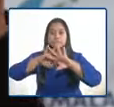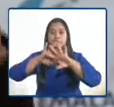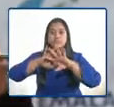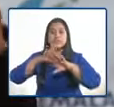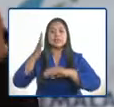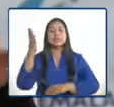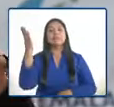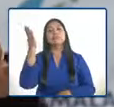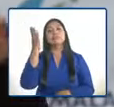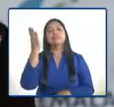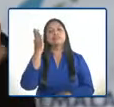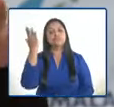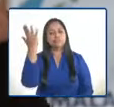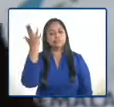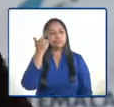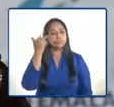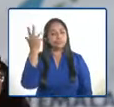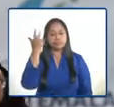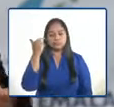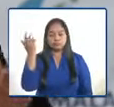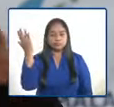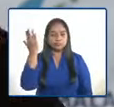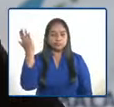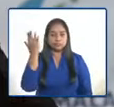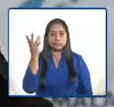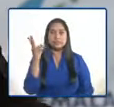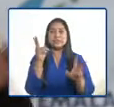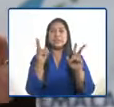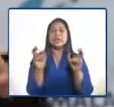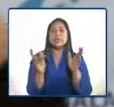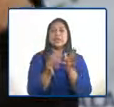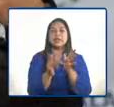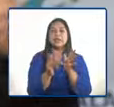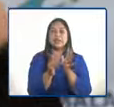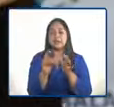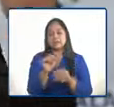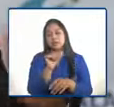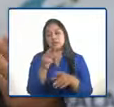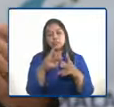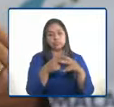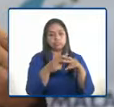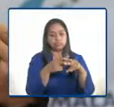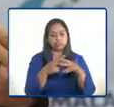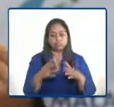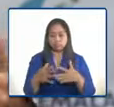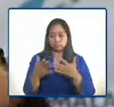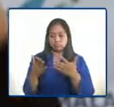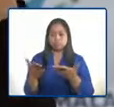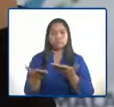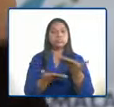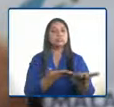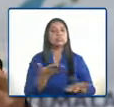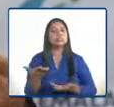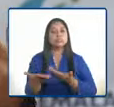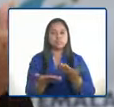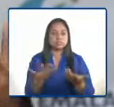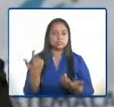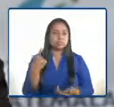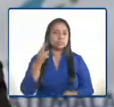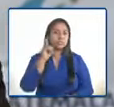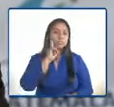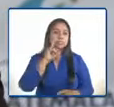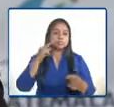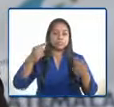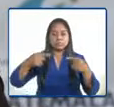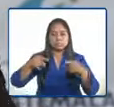capacita constantemente en temas tecnológicos y en otras herramientas para poder seguir brindando ese servicio a los adolescentes en conflicto